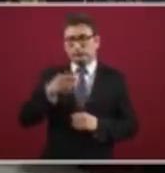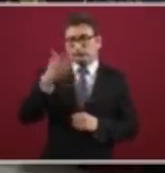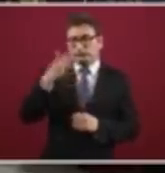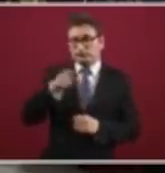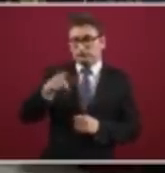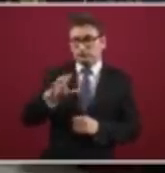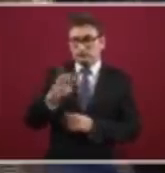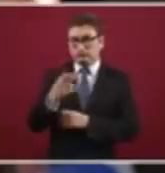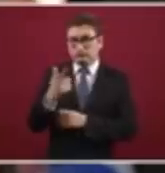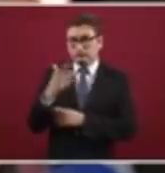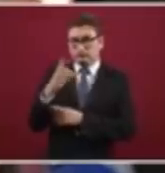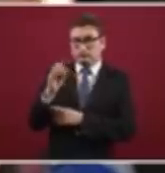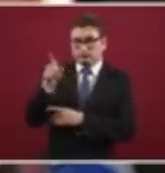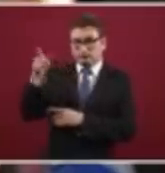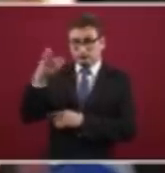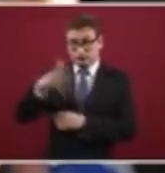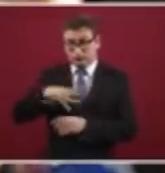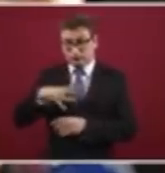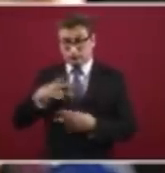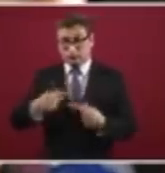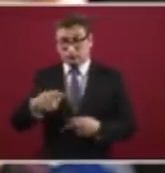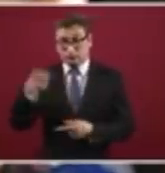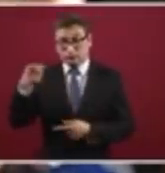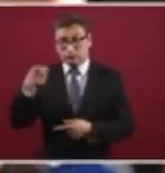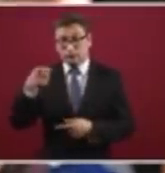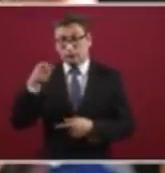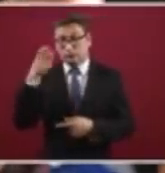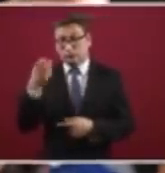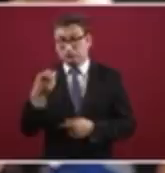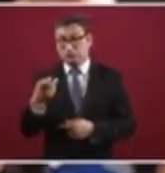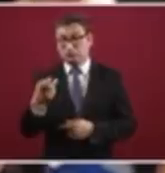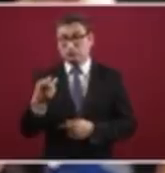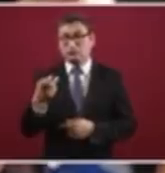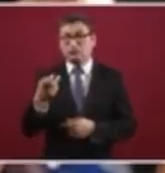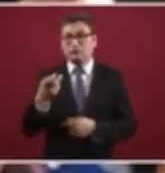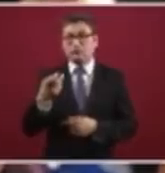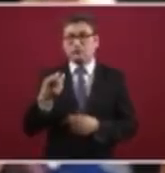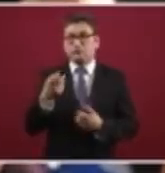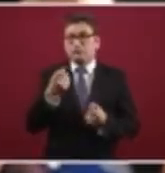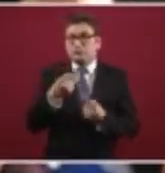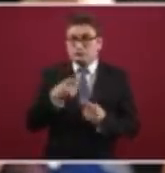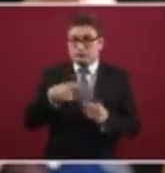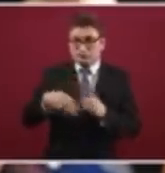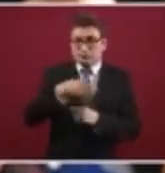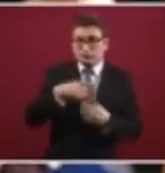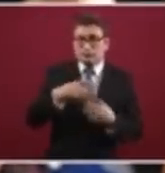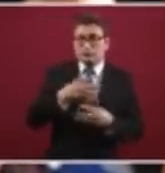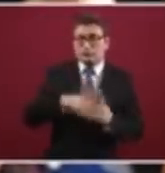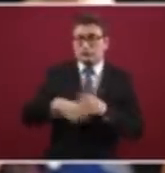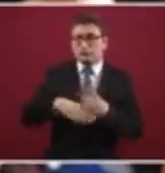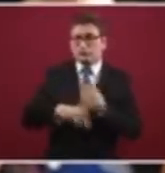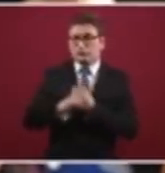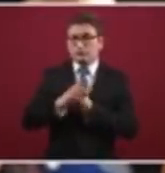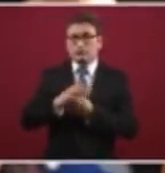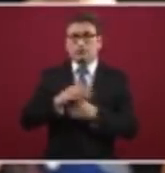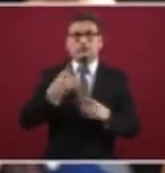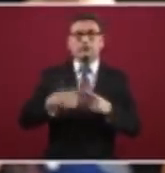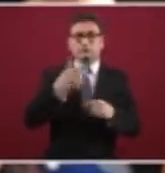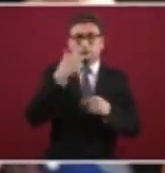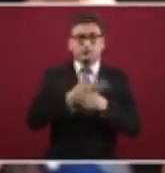implicados allá en chicago este hay más implicados ya tiene ubicados a todos los presuntos